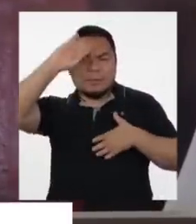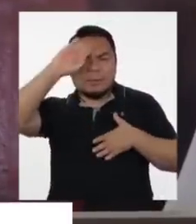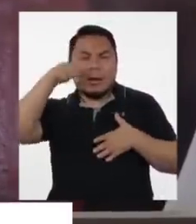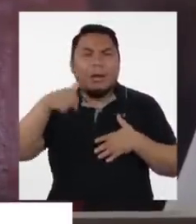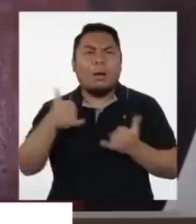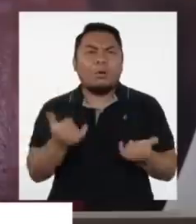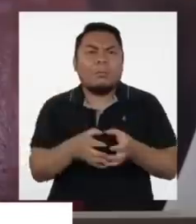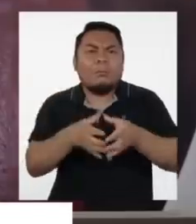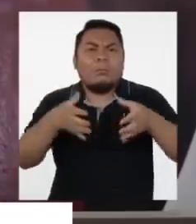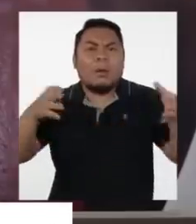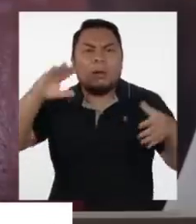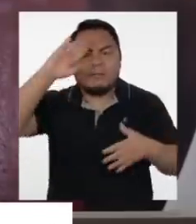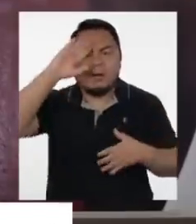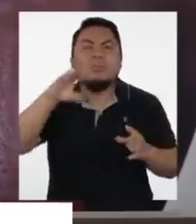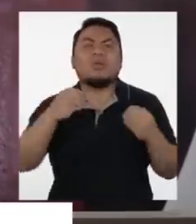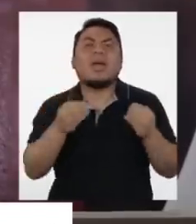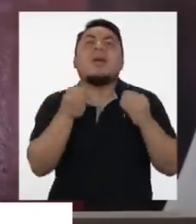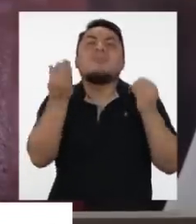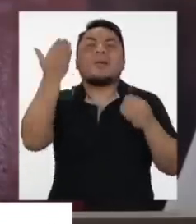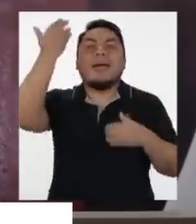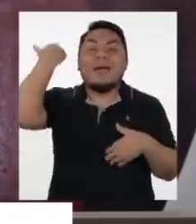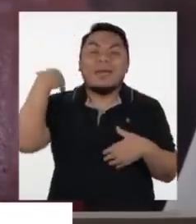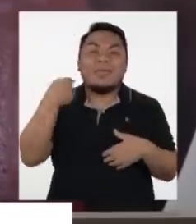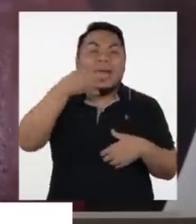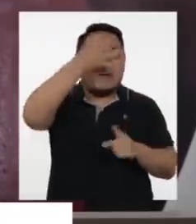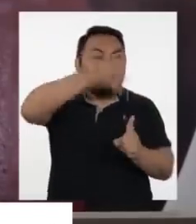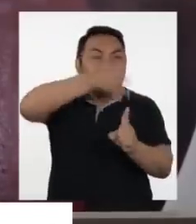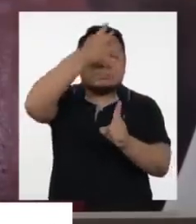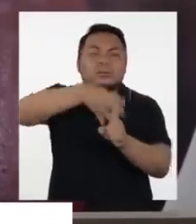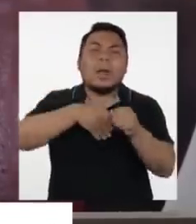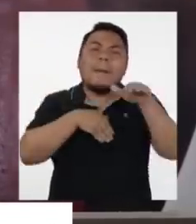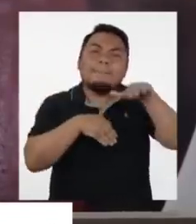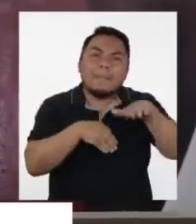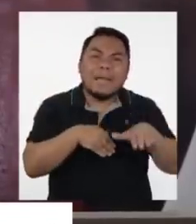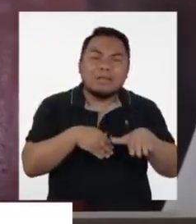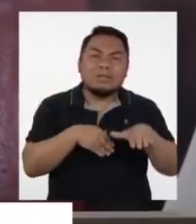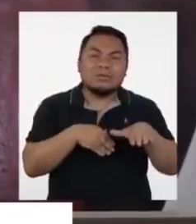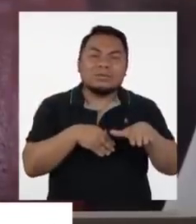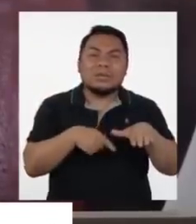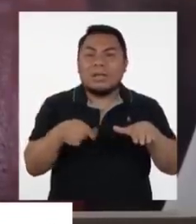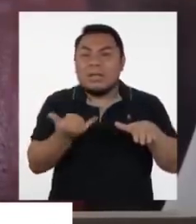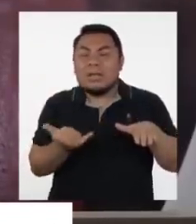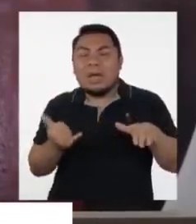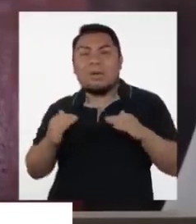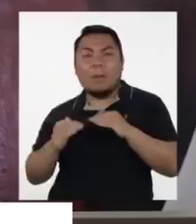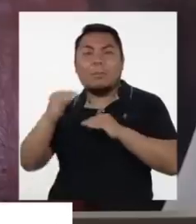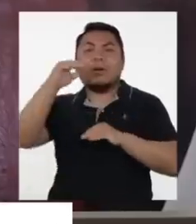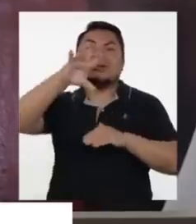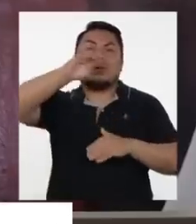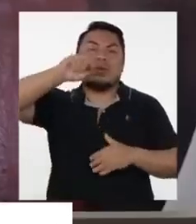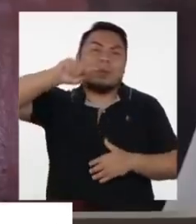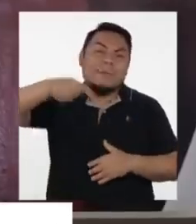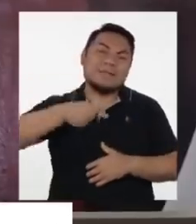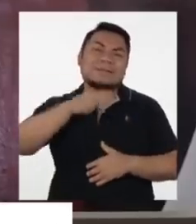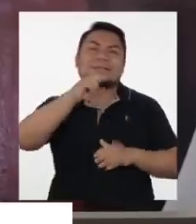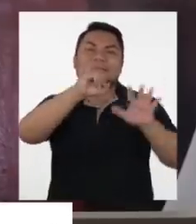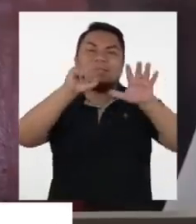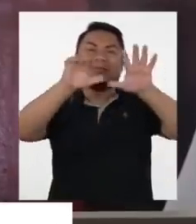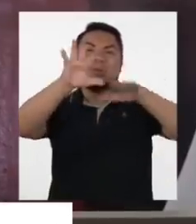a viernes de 20 mil pruebas a 56 mil 681